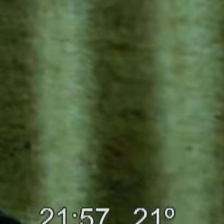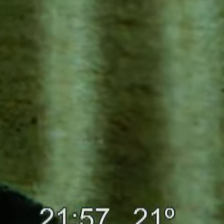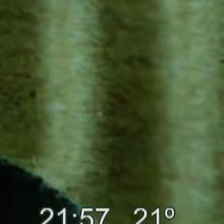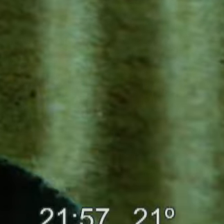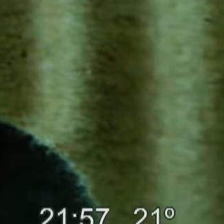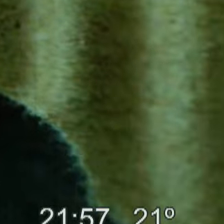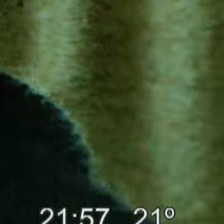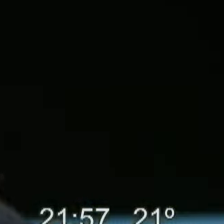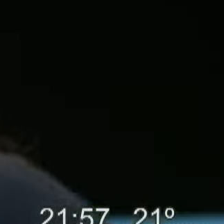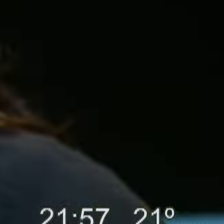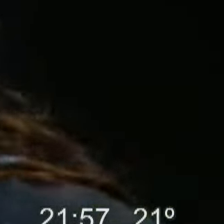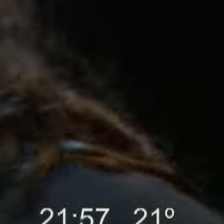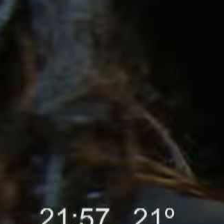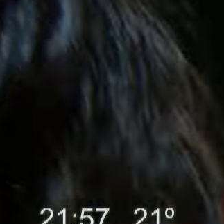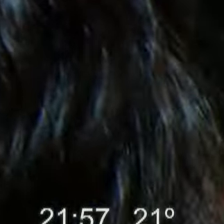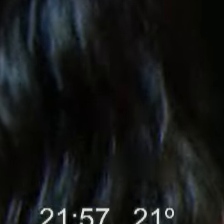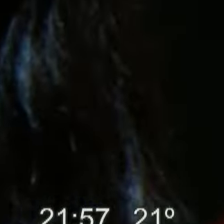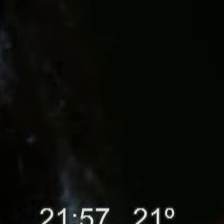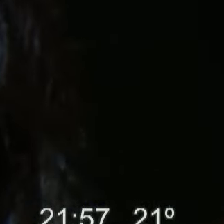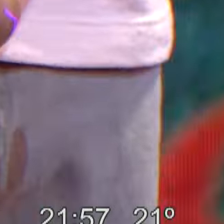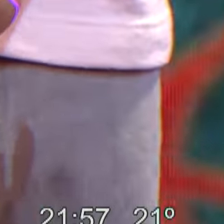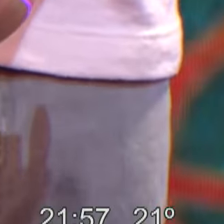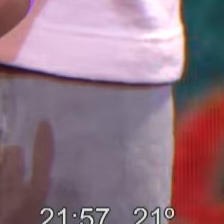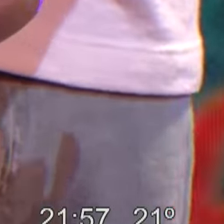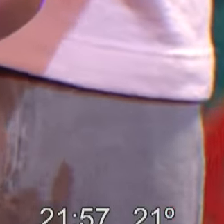Palabras para conformar.